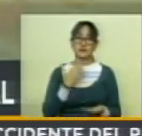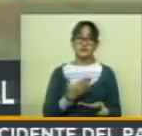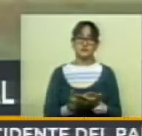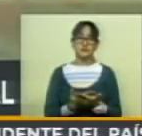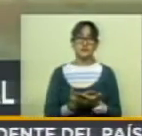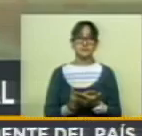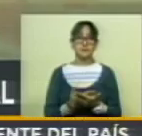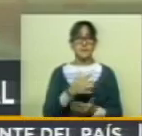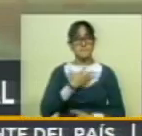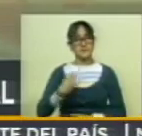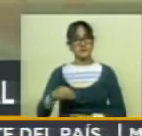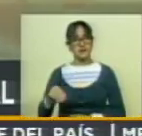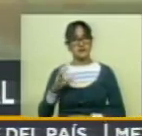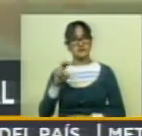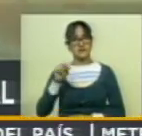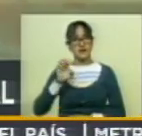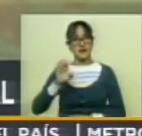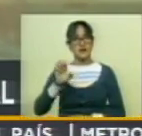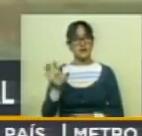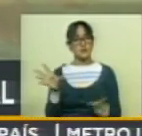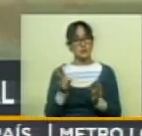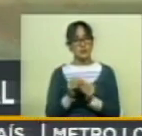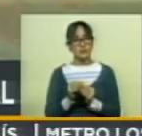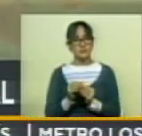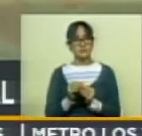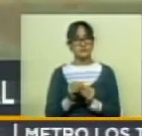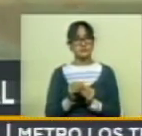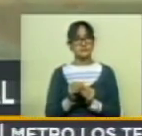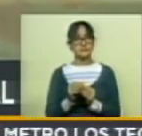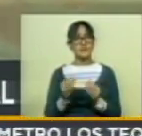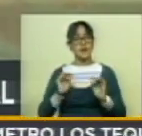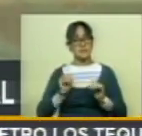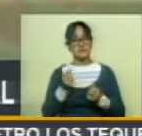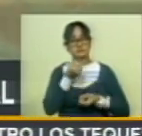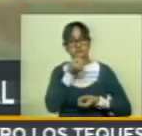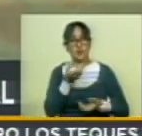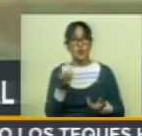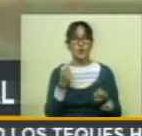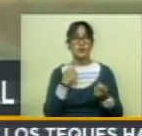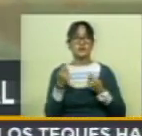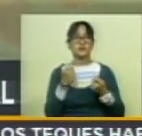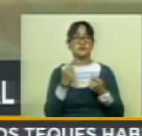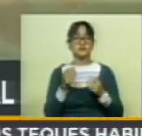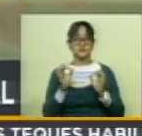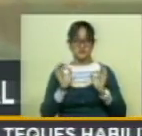palabras de la presidenta del Consejo Nacional Electoral, Teresay Lucena, quien acaba de ofrecer una rueda de prensa donde